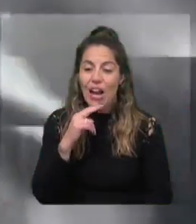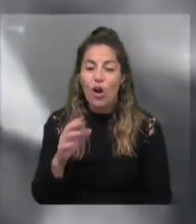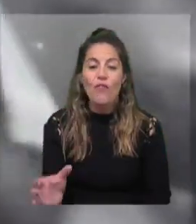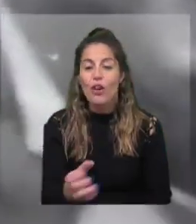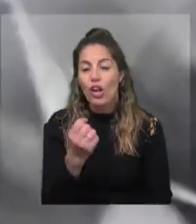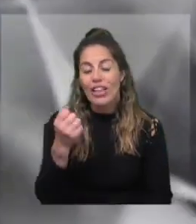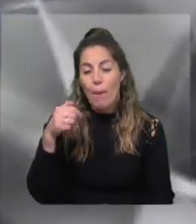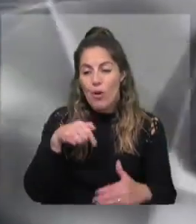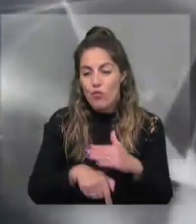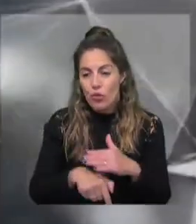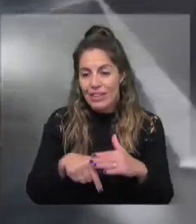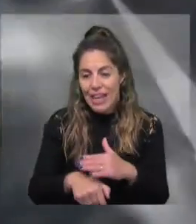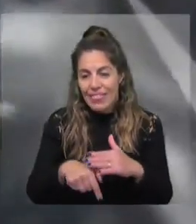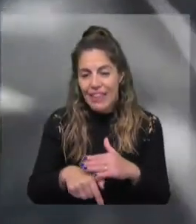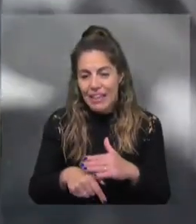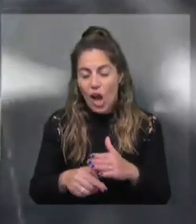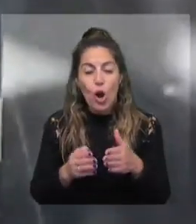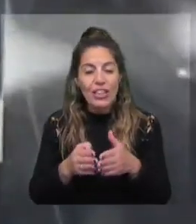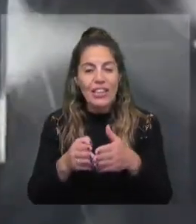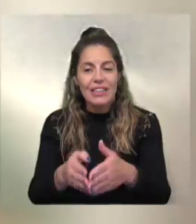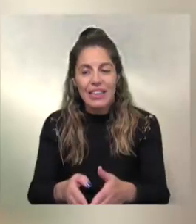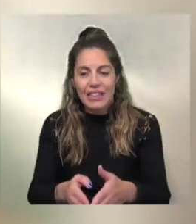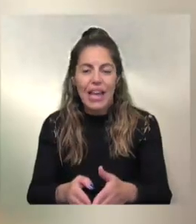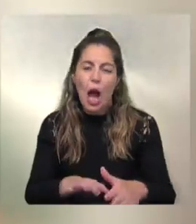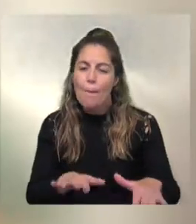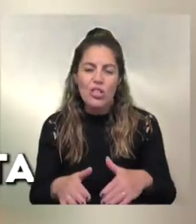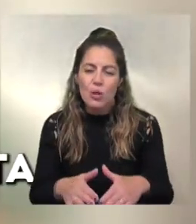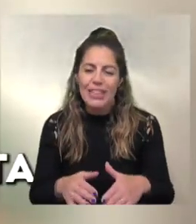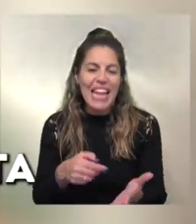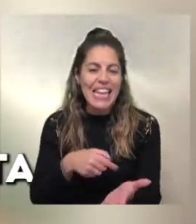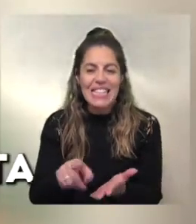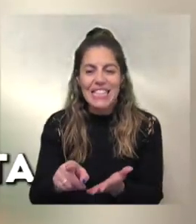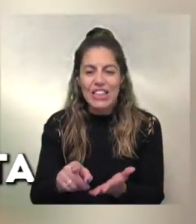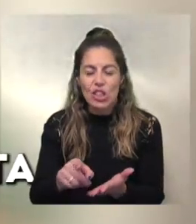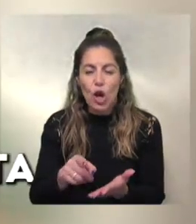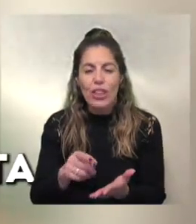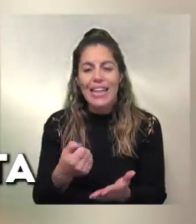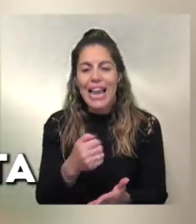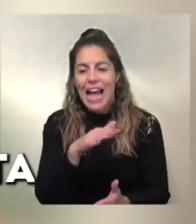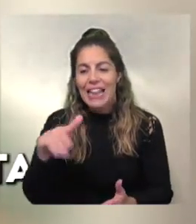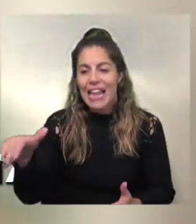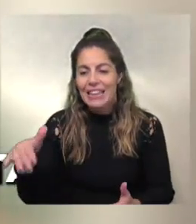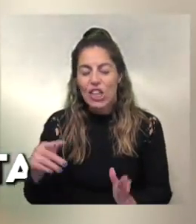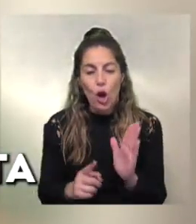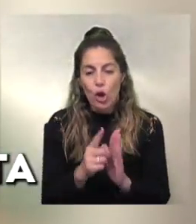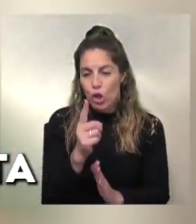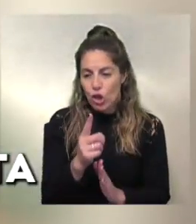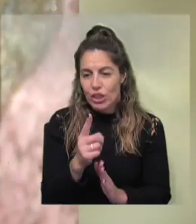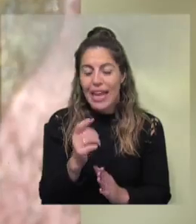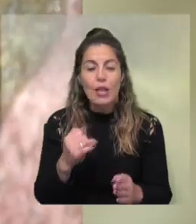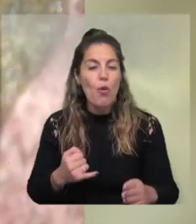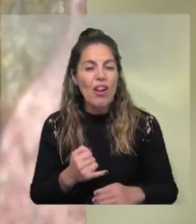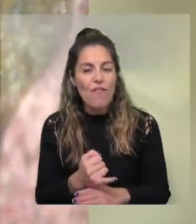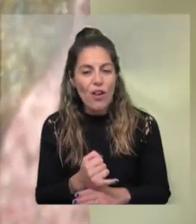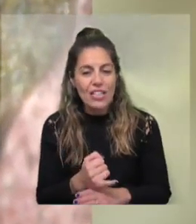en las profundidades del macizo submarino Atlantis, situado aproximadamente en el centro del Atlántico Norte y coronado por una falla ondulada